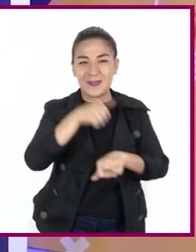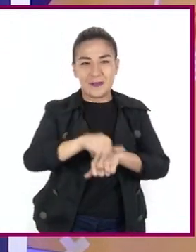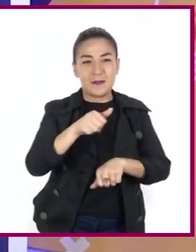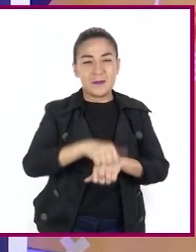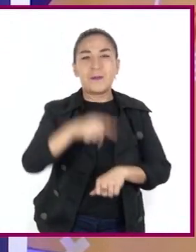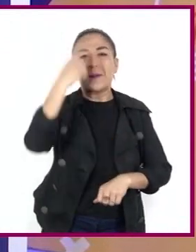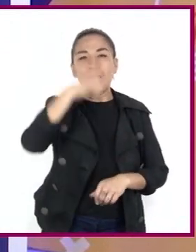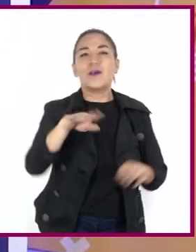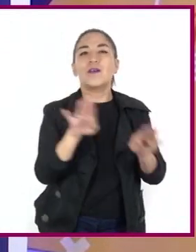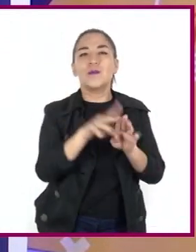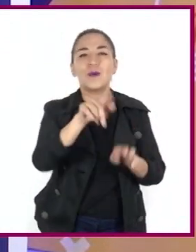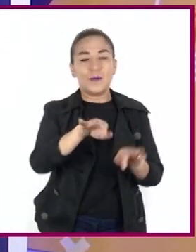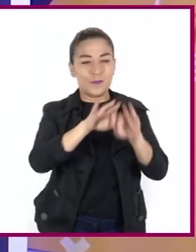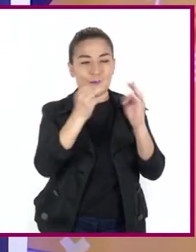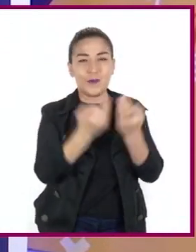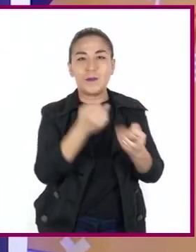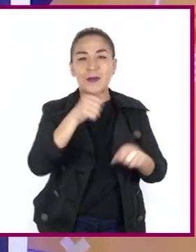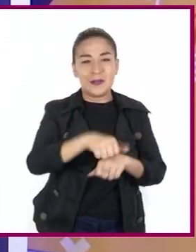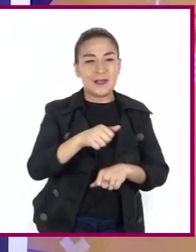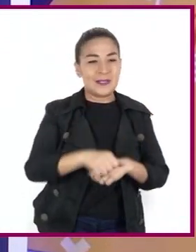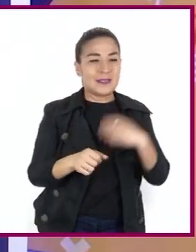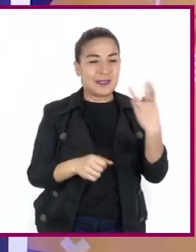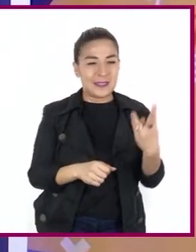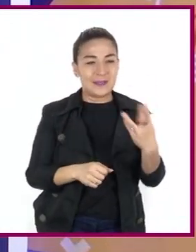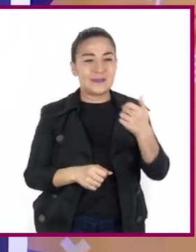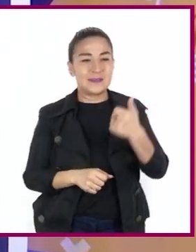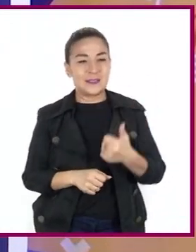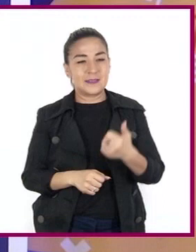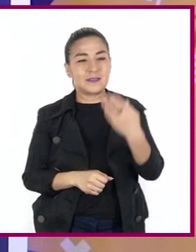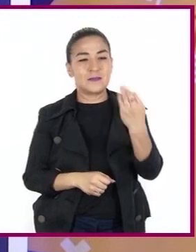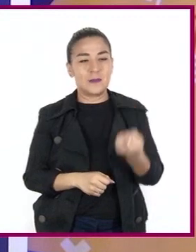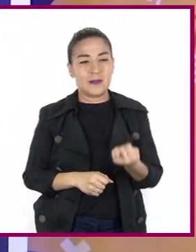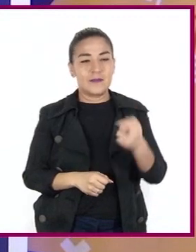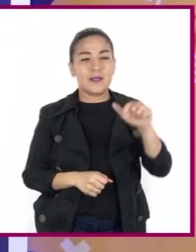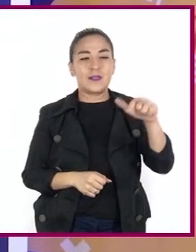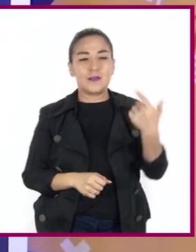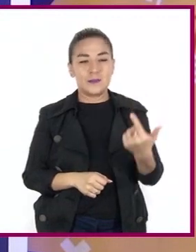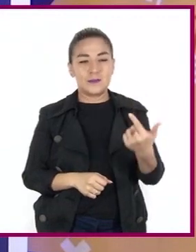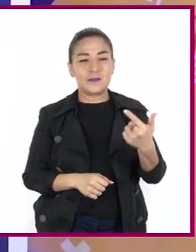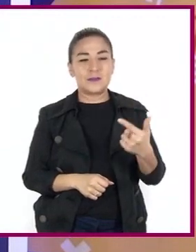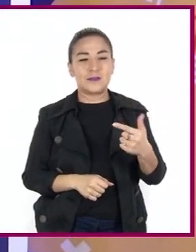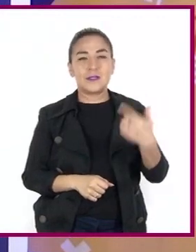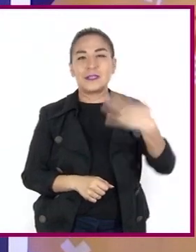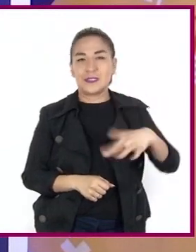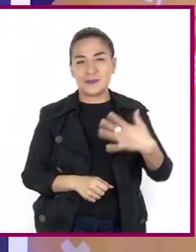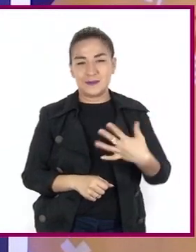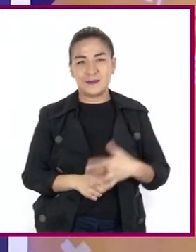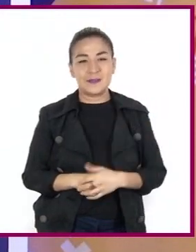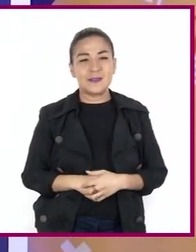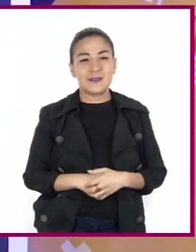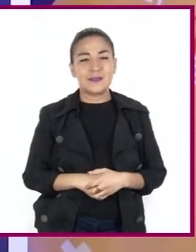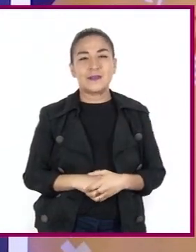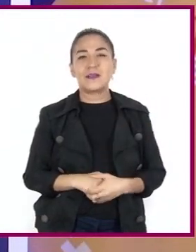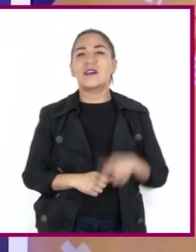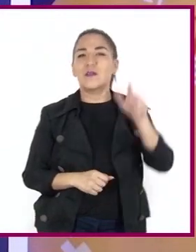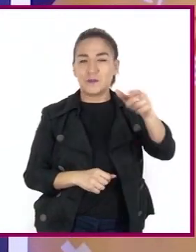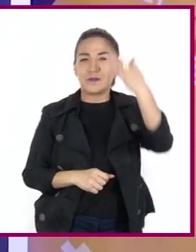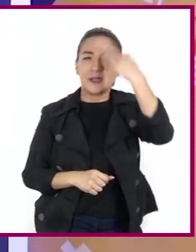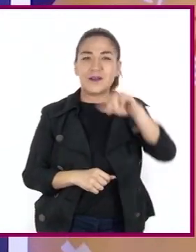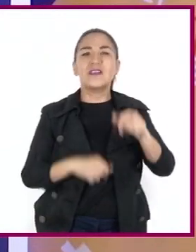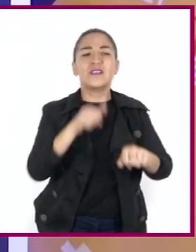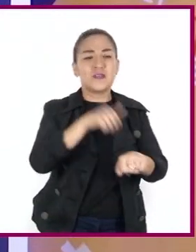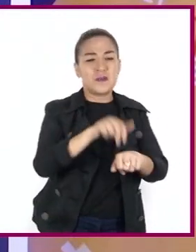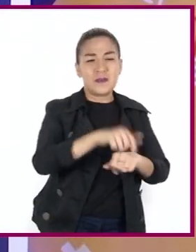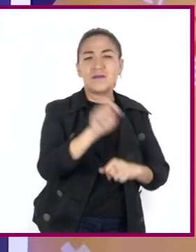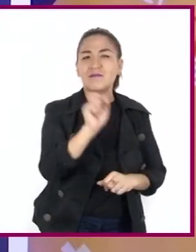está parcialmente formada por los números 3, 6, 9, 12, 15. Sabemos que los puntos